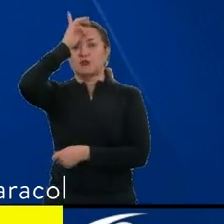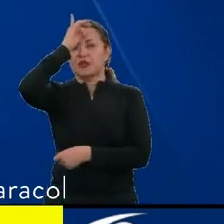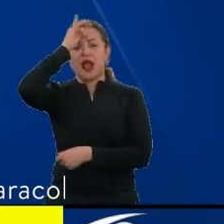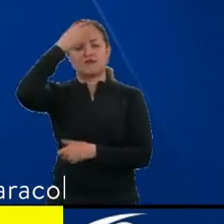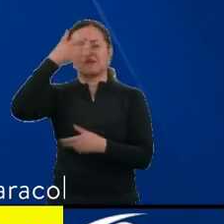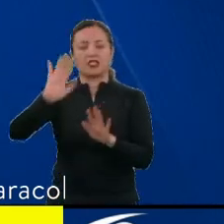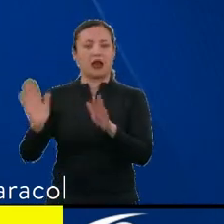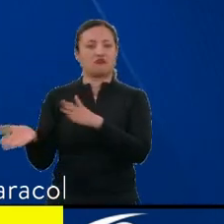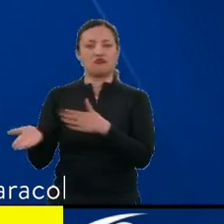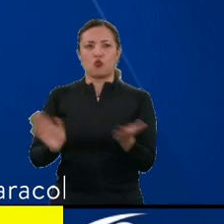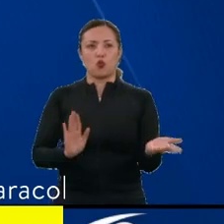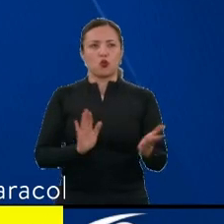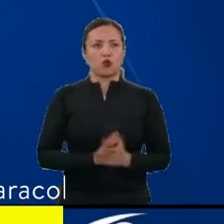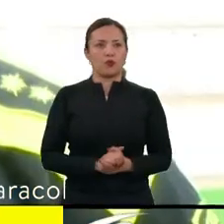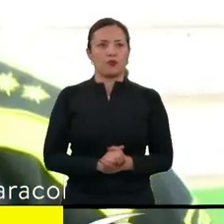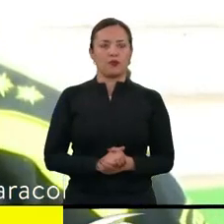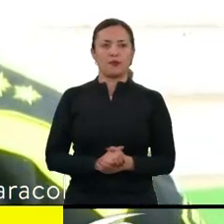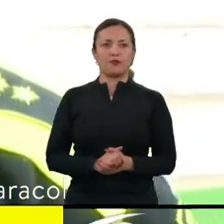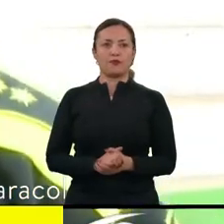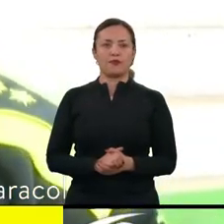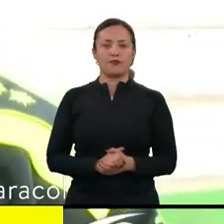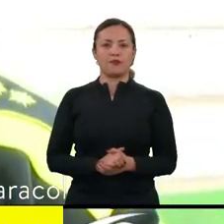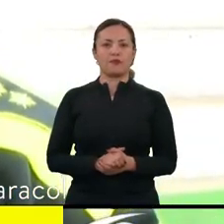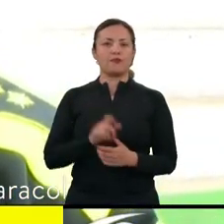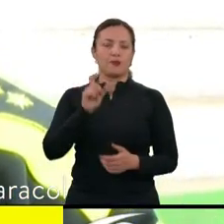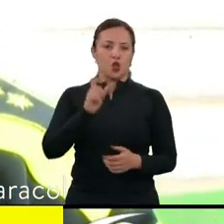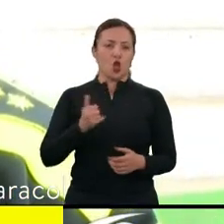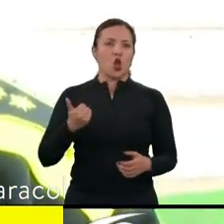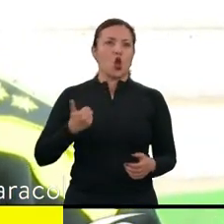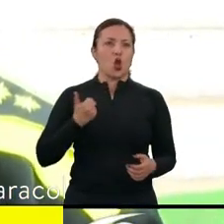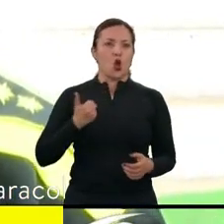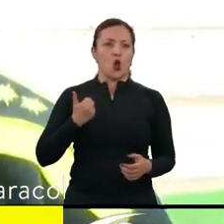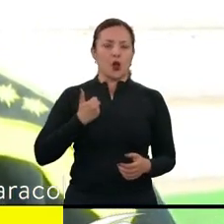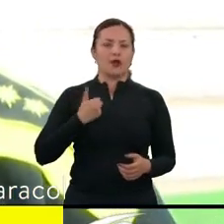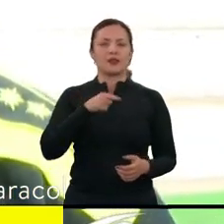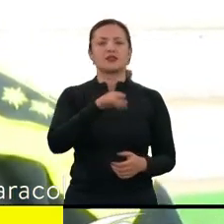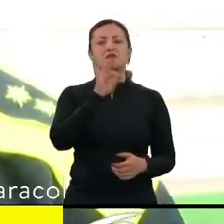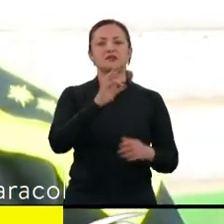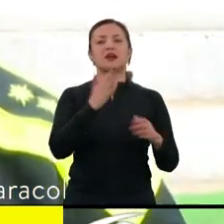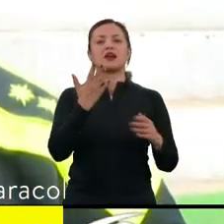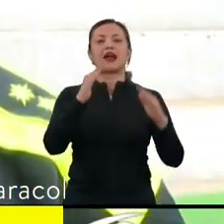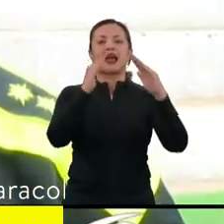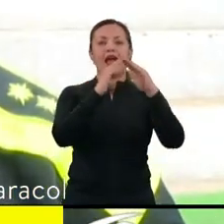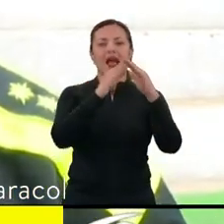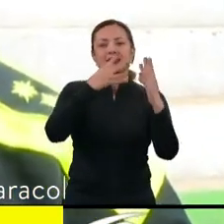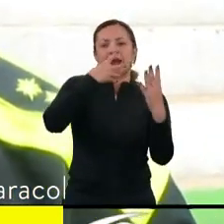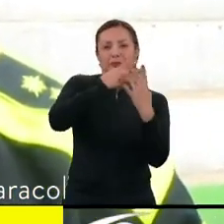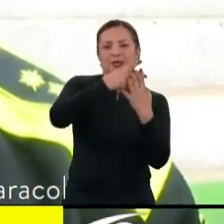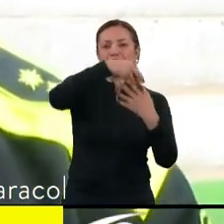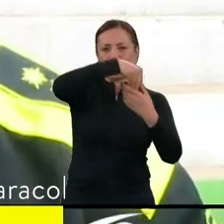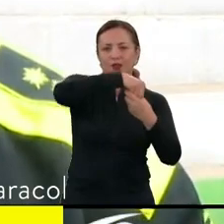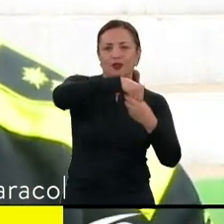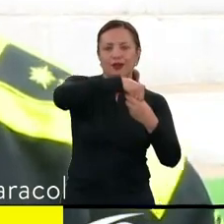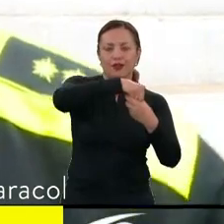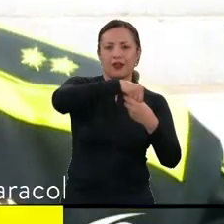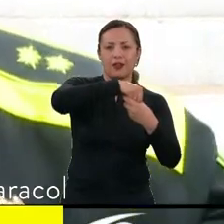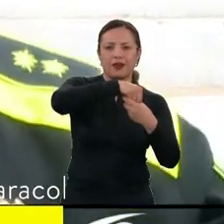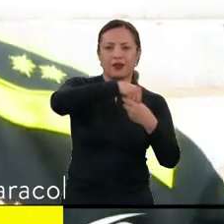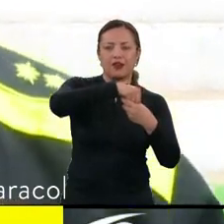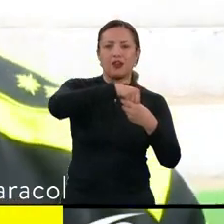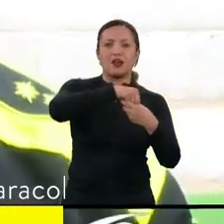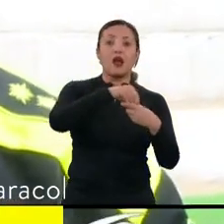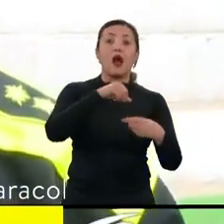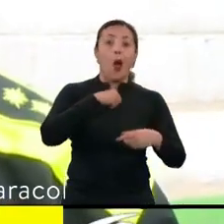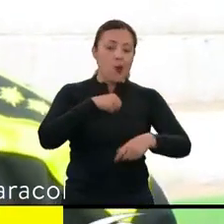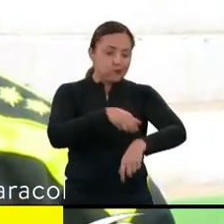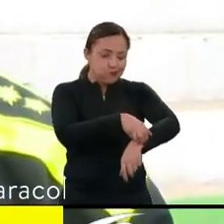signos vitales. Importante fue asesinado un joven que se encontraba en detención domiciliaria. Él ha sido capturado, tenía varios antecedentes, de hecho tenía